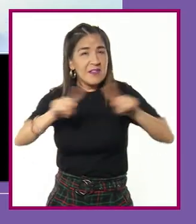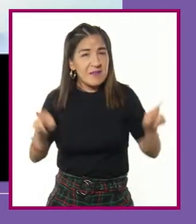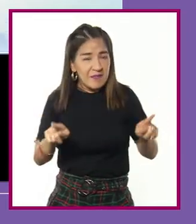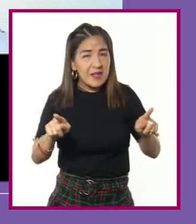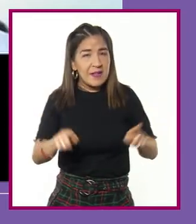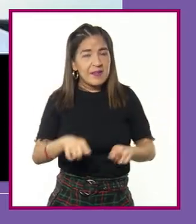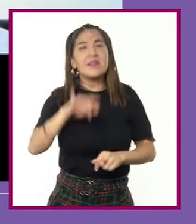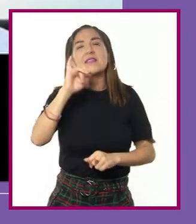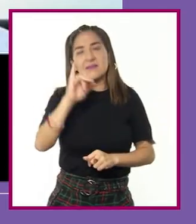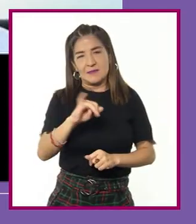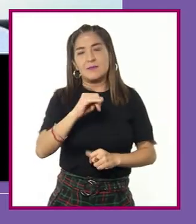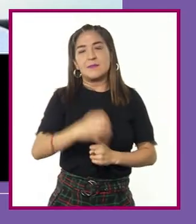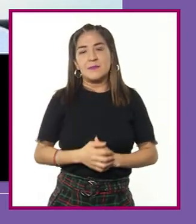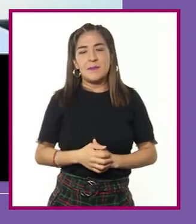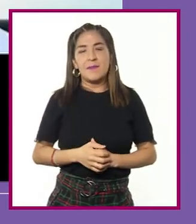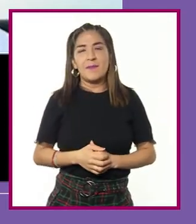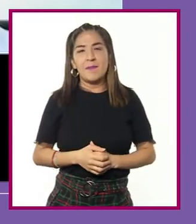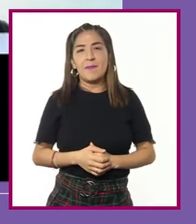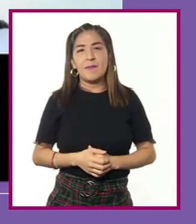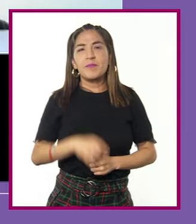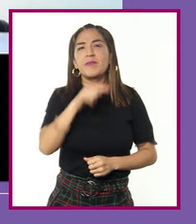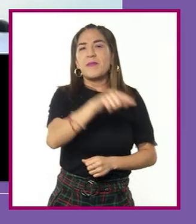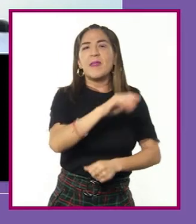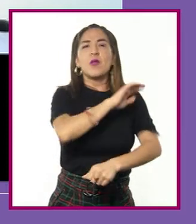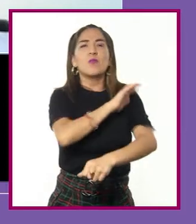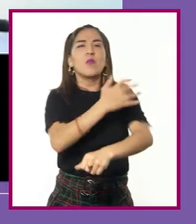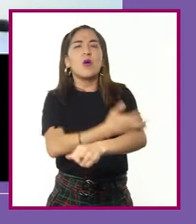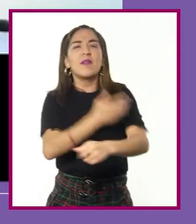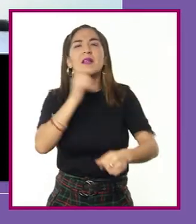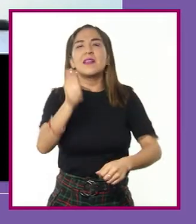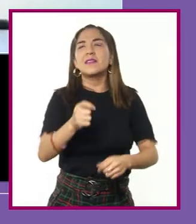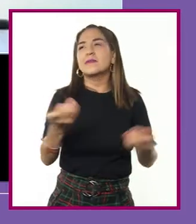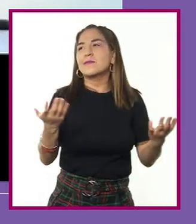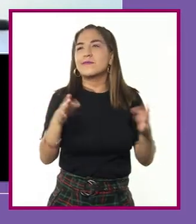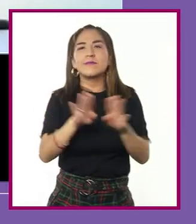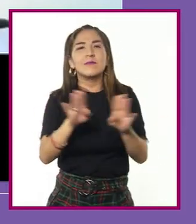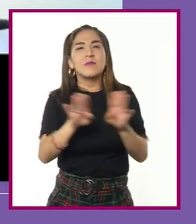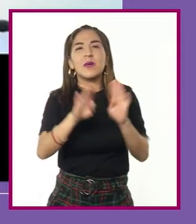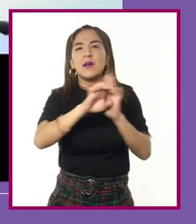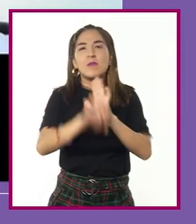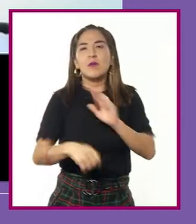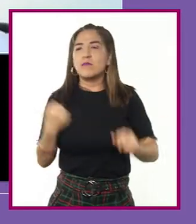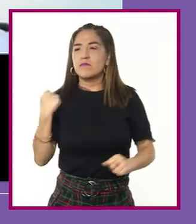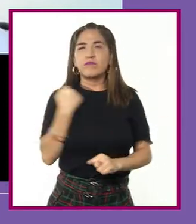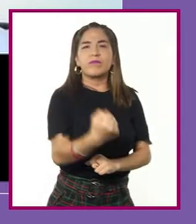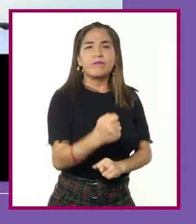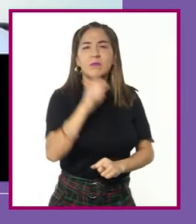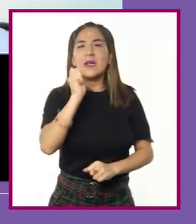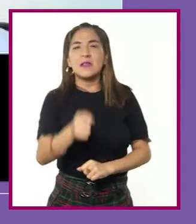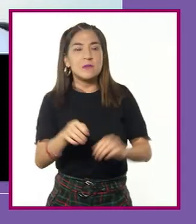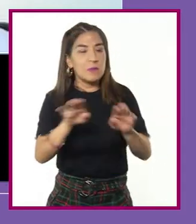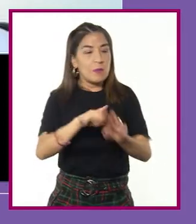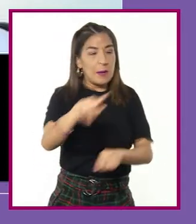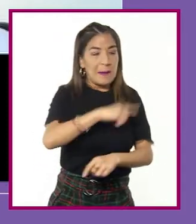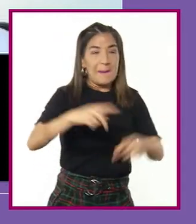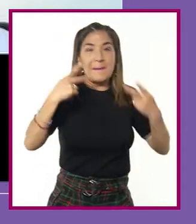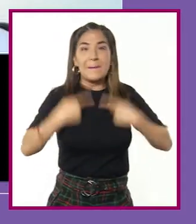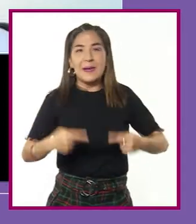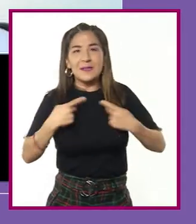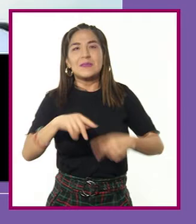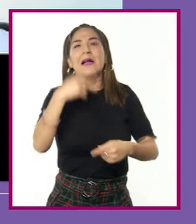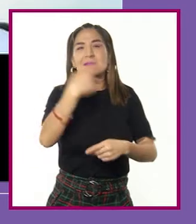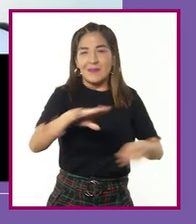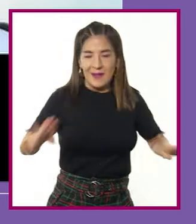regularmente el poder está más asociado con esta capacidad de imposición y no necesariamente con el reconocimiento de la persona por